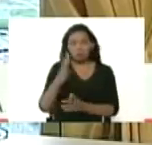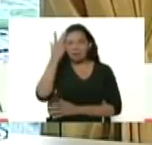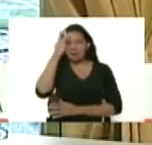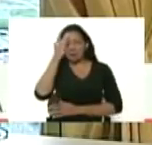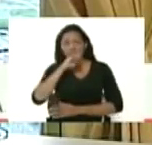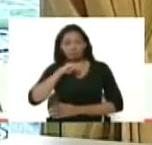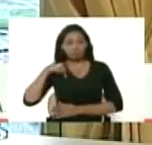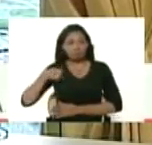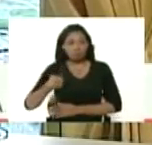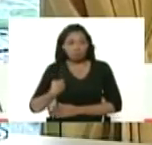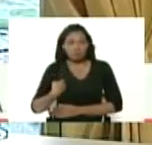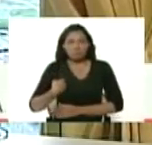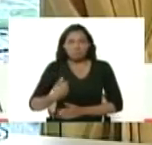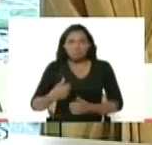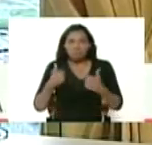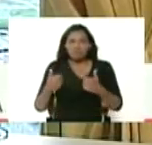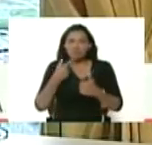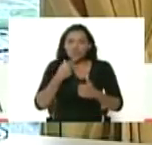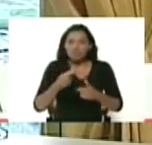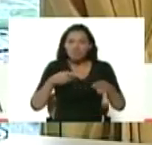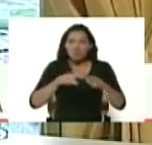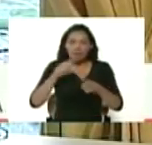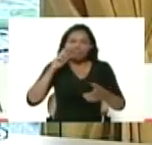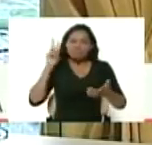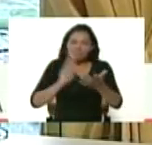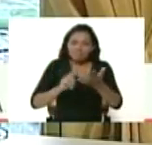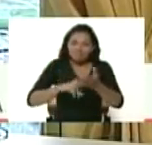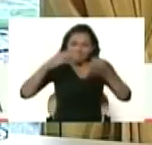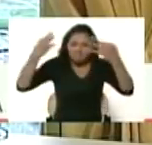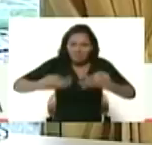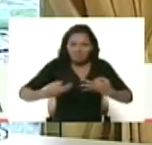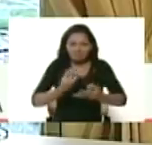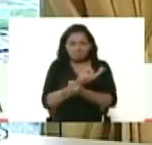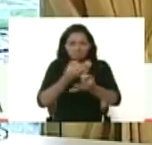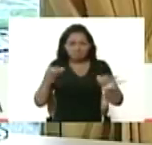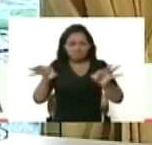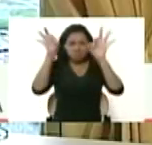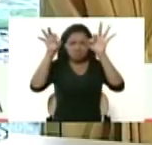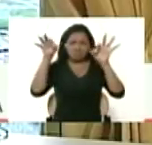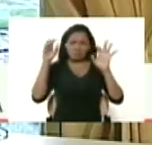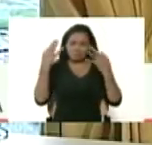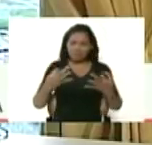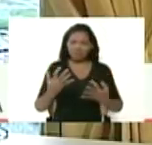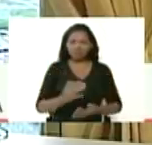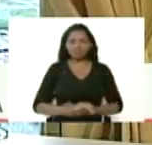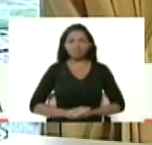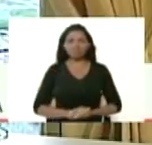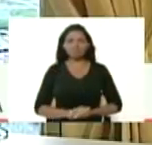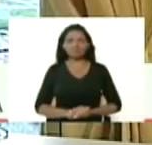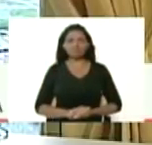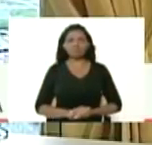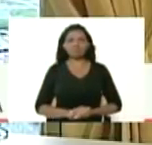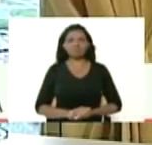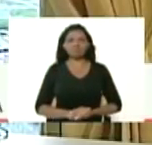carnavales, como yo lo dije, verdaderamente extraordinarios.